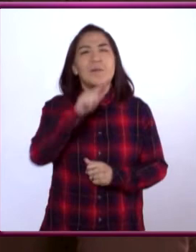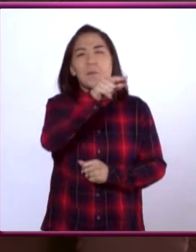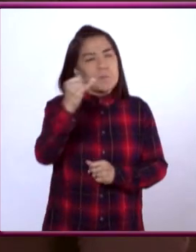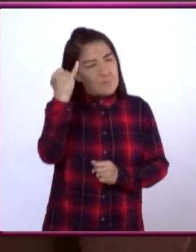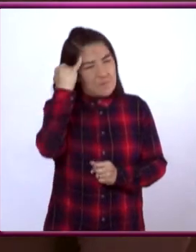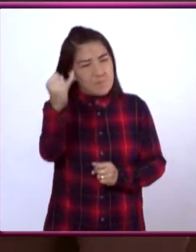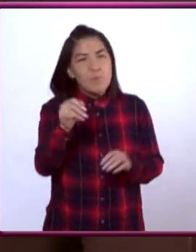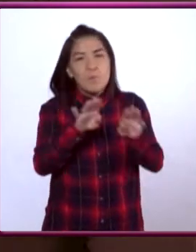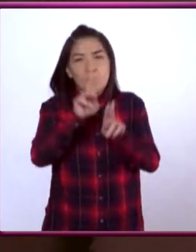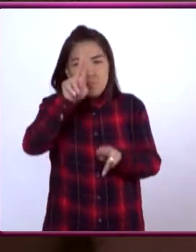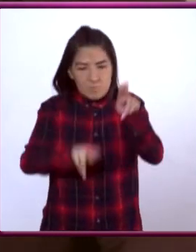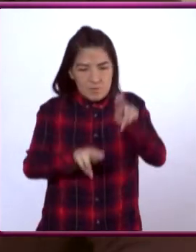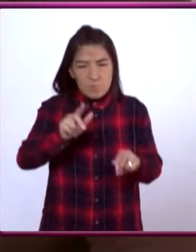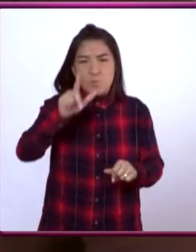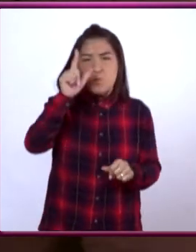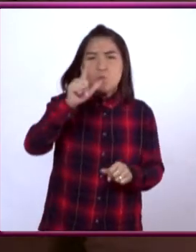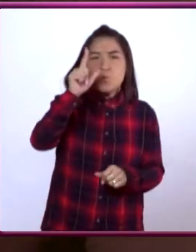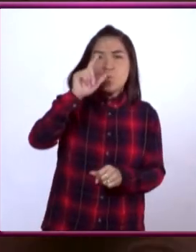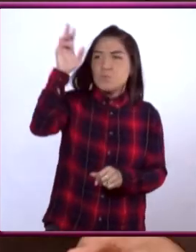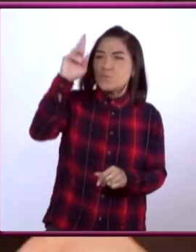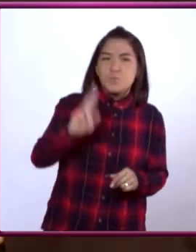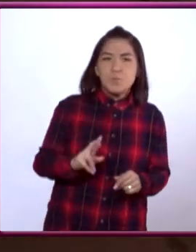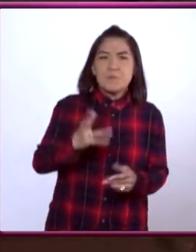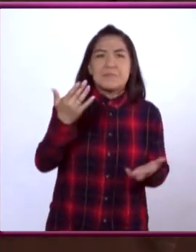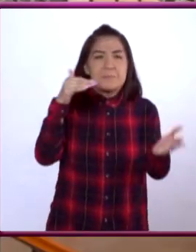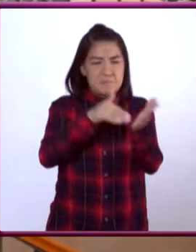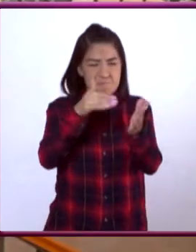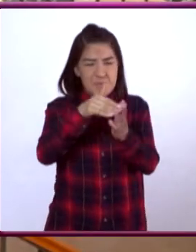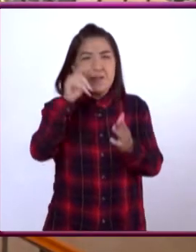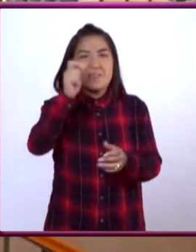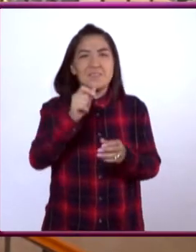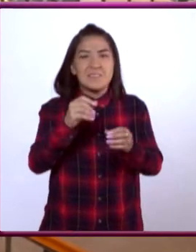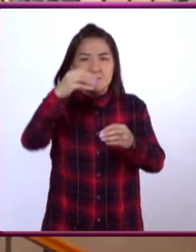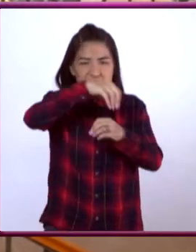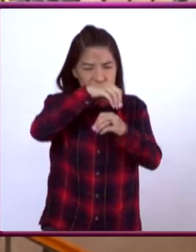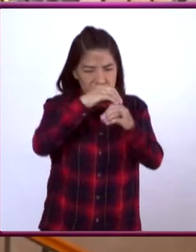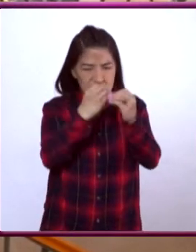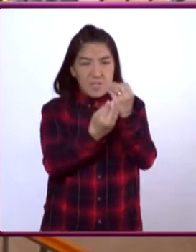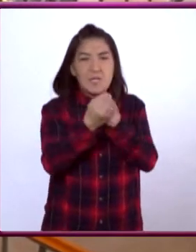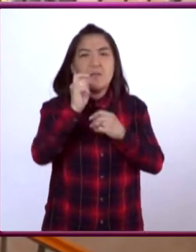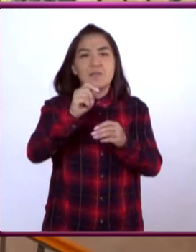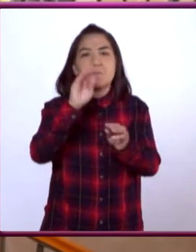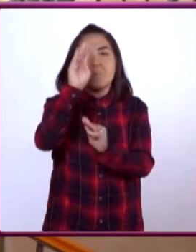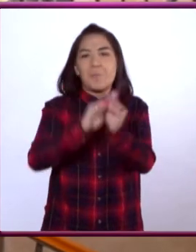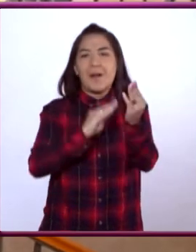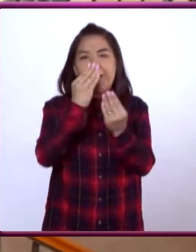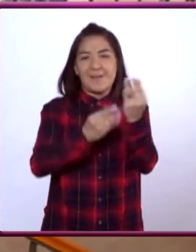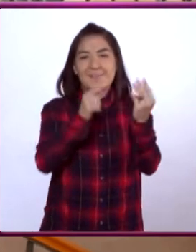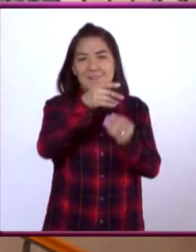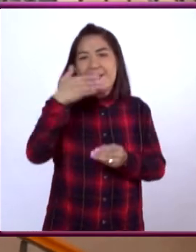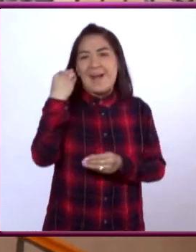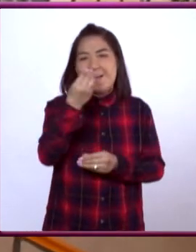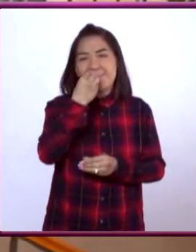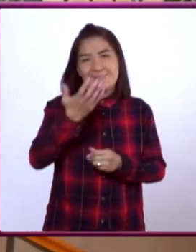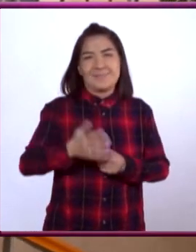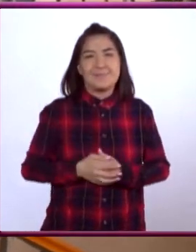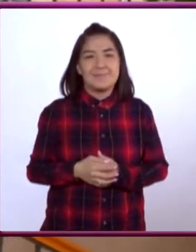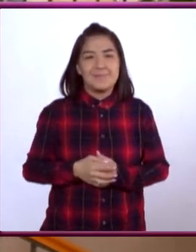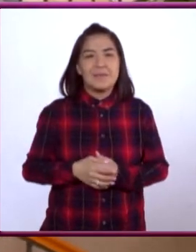si no, ¿te imaginas el nivel de radiación que habría? Como millones de dosis equivalentes a ese plátano